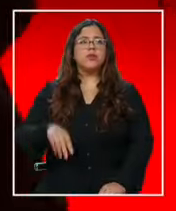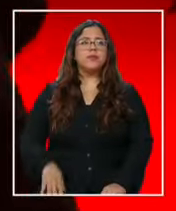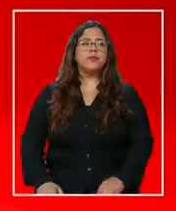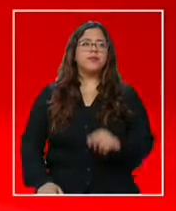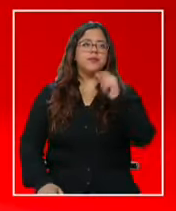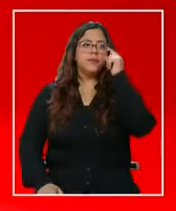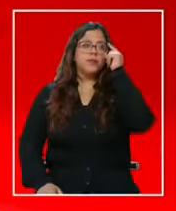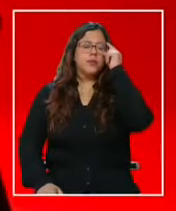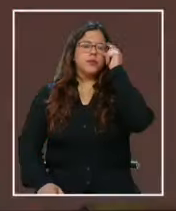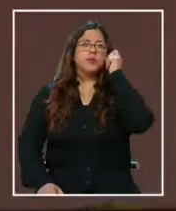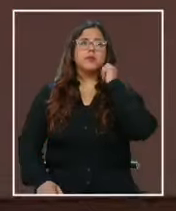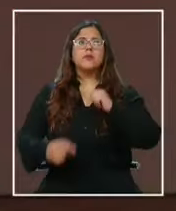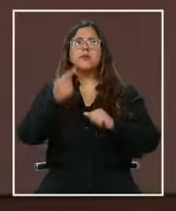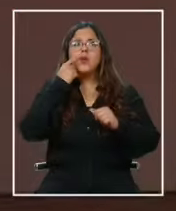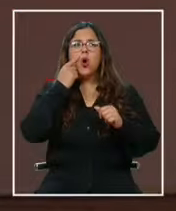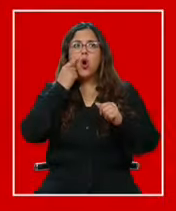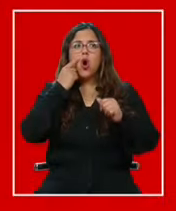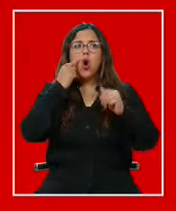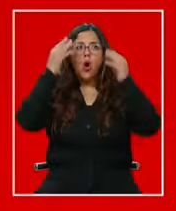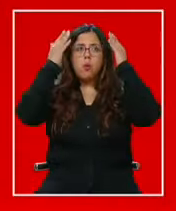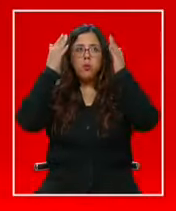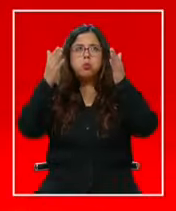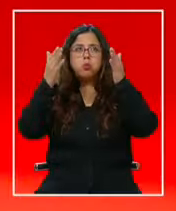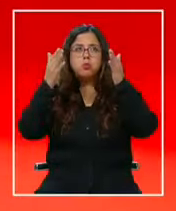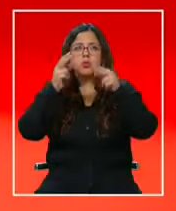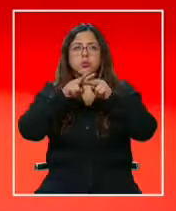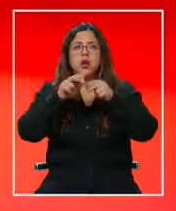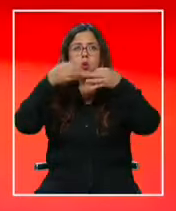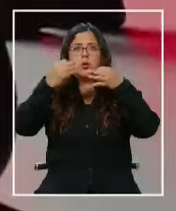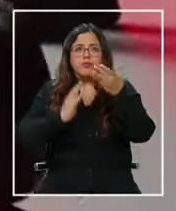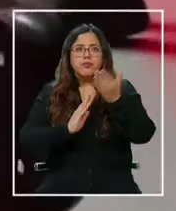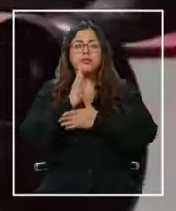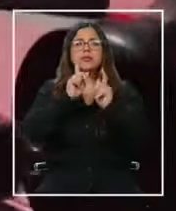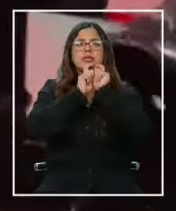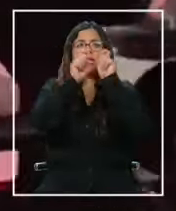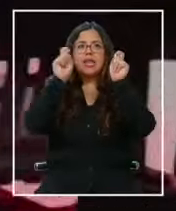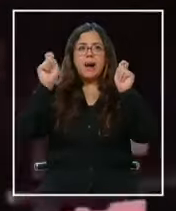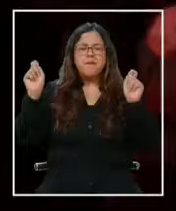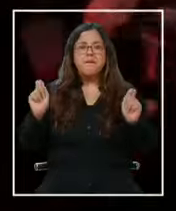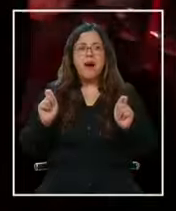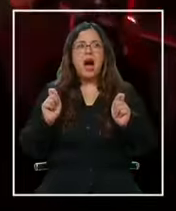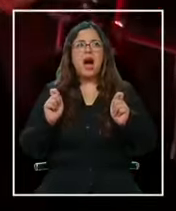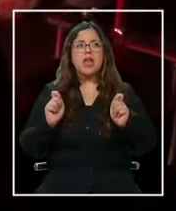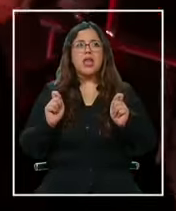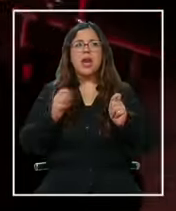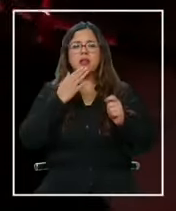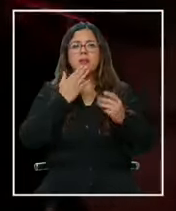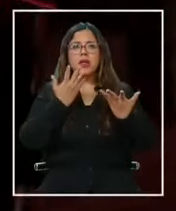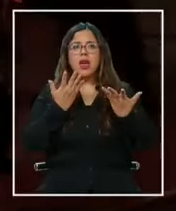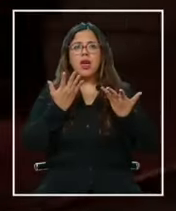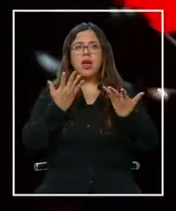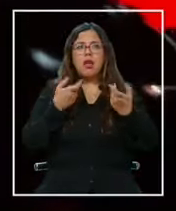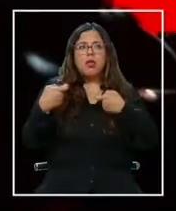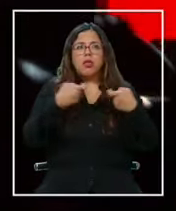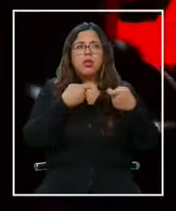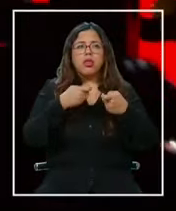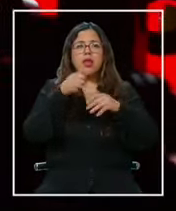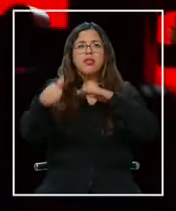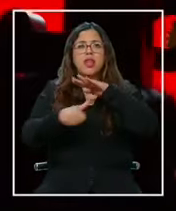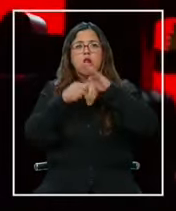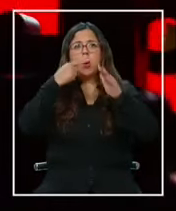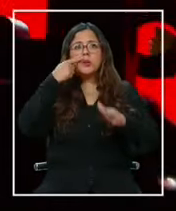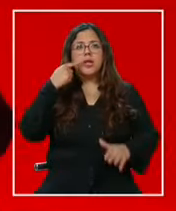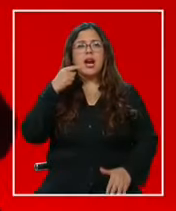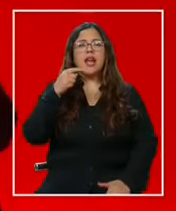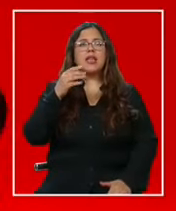Atentos, dice. Cámara, acción. Puesta en marcha de una campaña tan inesperada como polémica, la del concejal de Puente